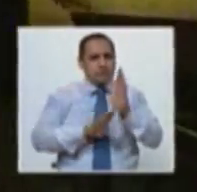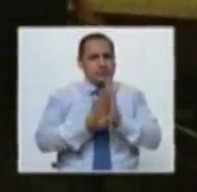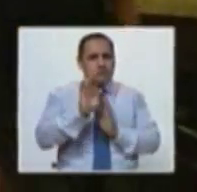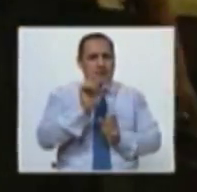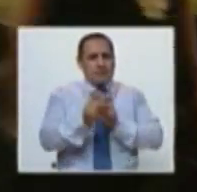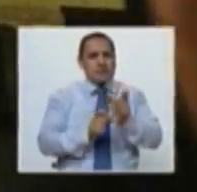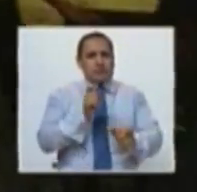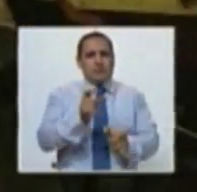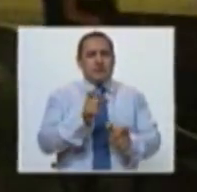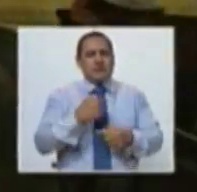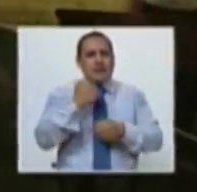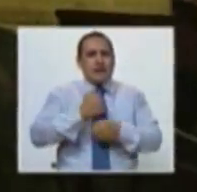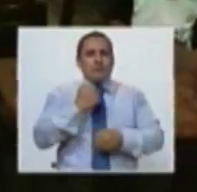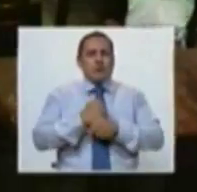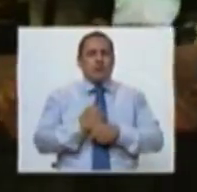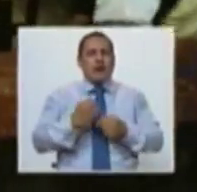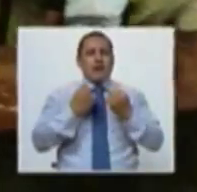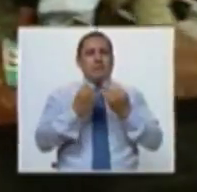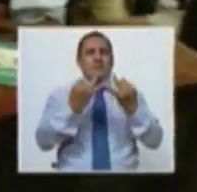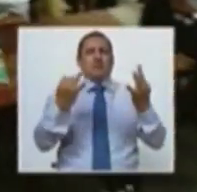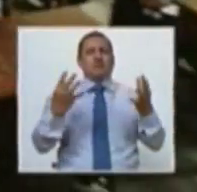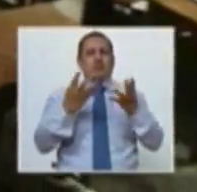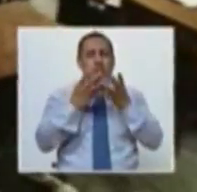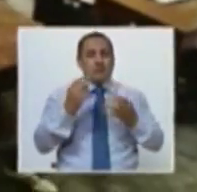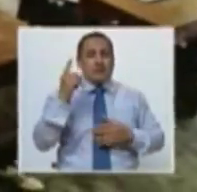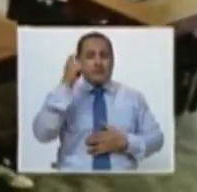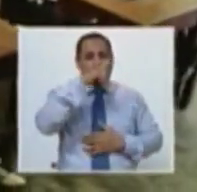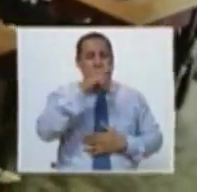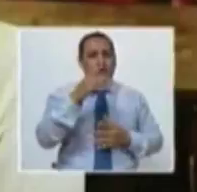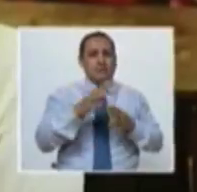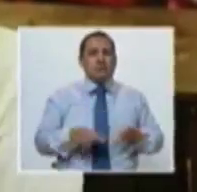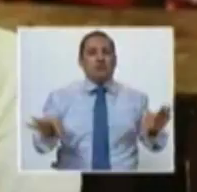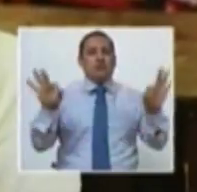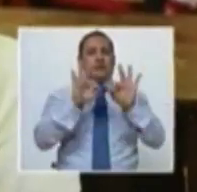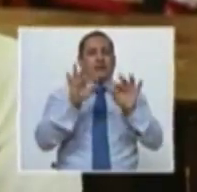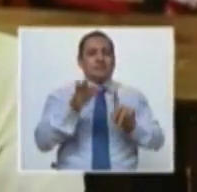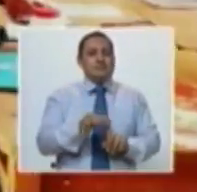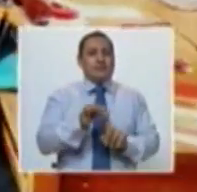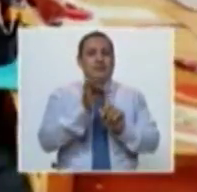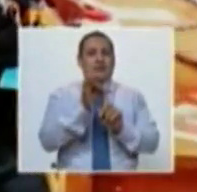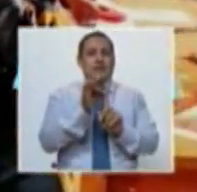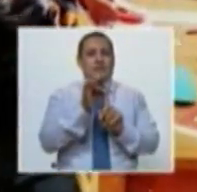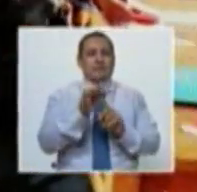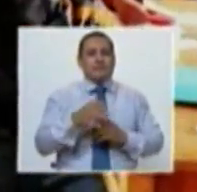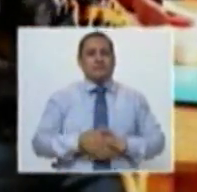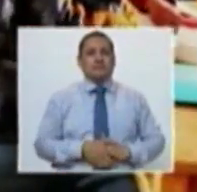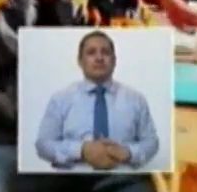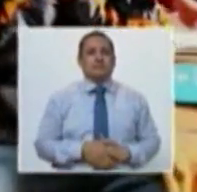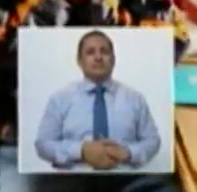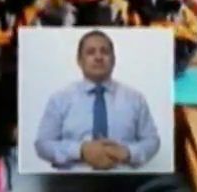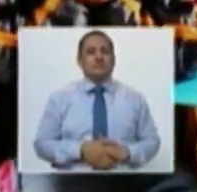demás. Actividad a todas luces compleja, fundamental y privilegiada.